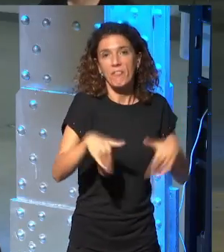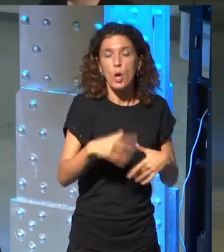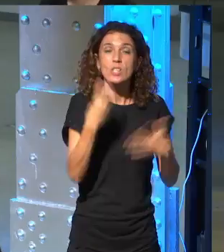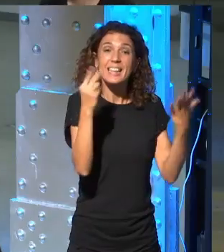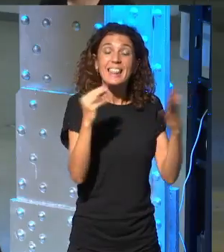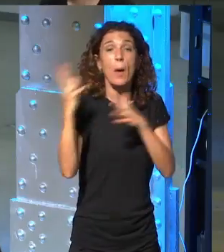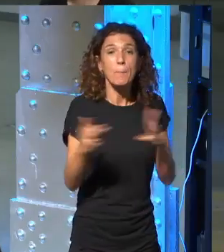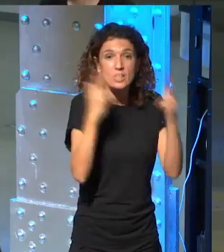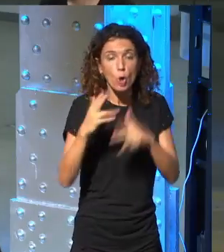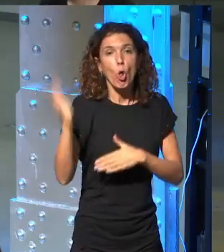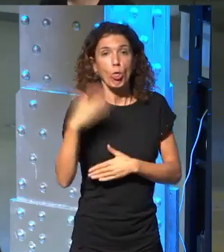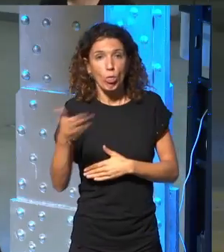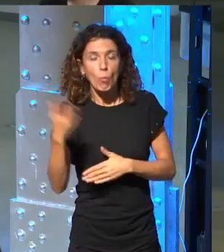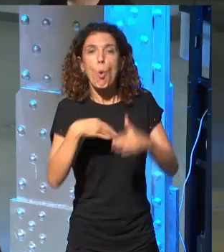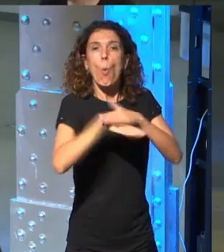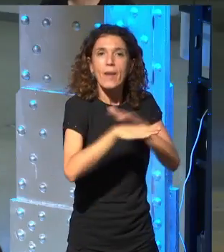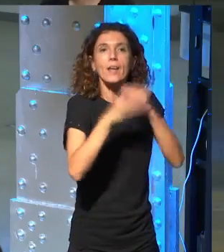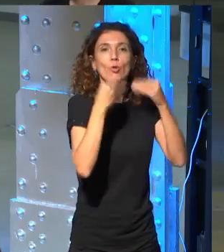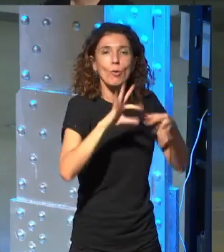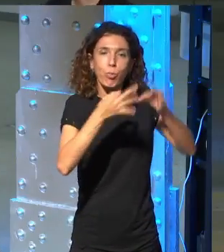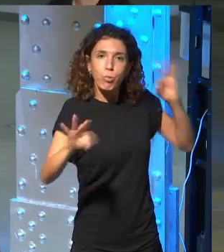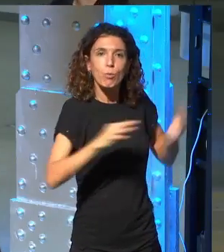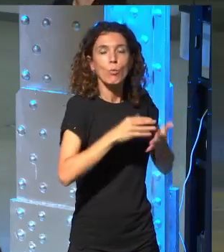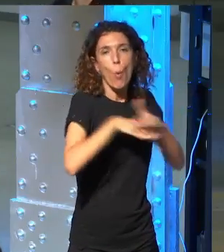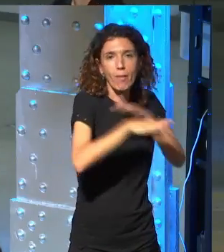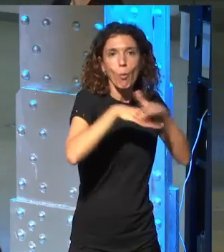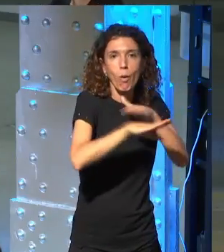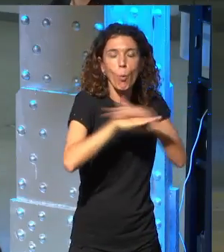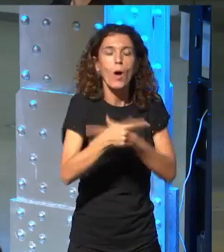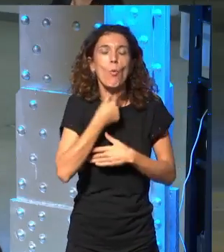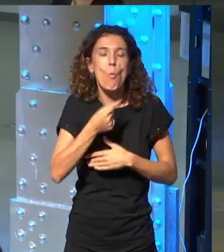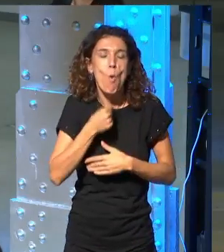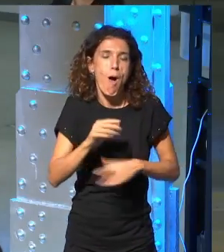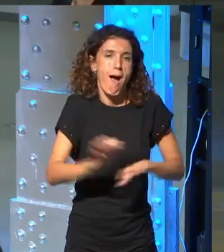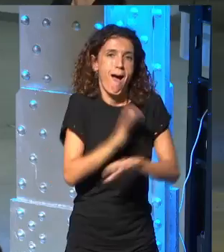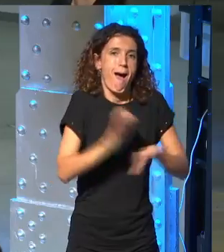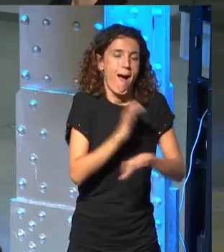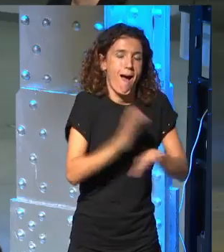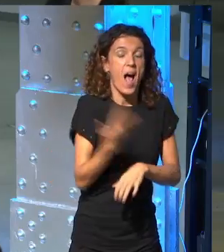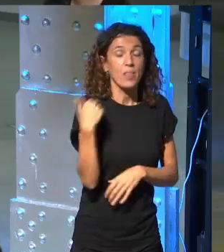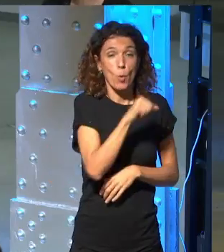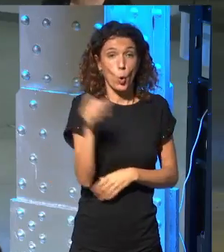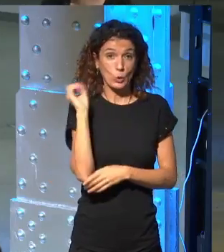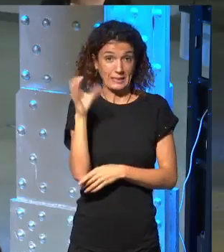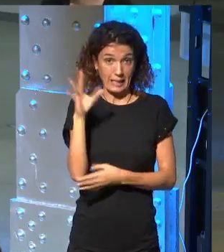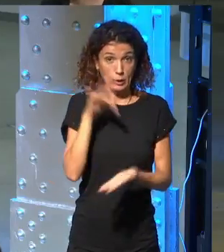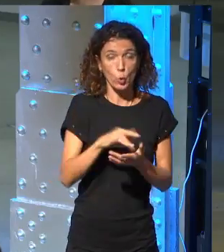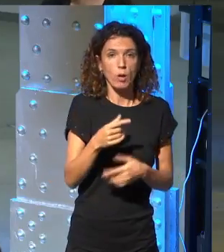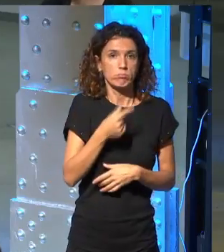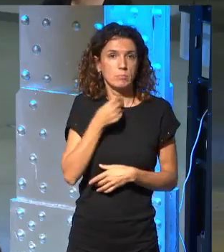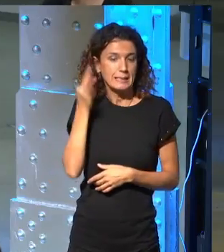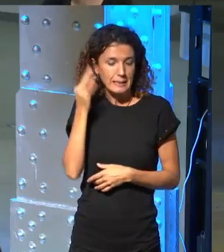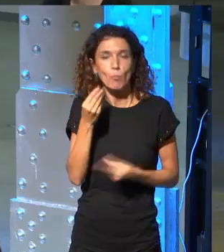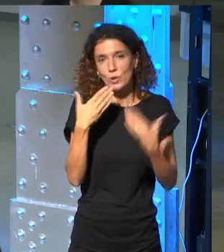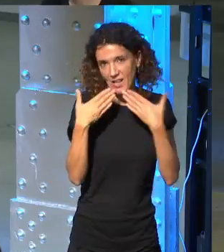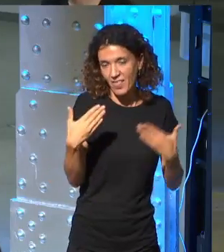episodios después vuelven a ver lo que ocurrió. Tiene un sentido de humor loquísimo. Hace poco de una charla de salida una chica me agradeció